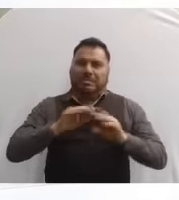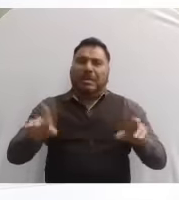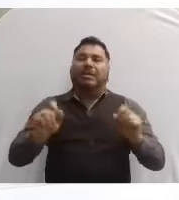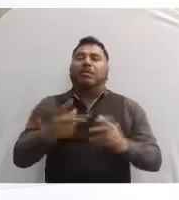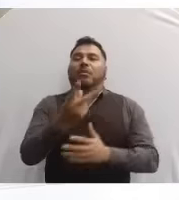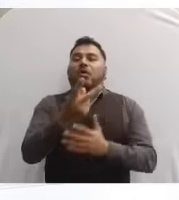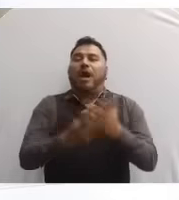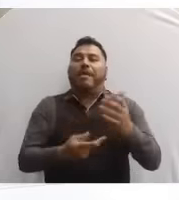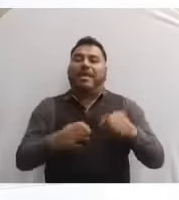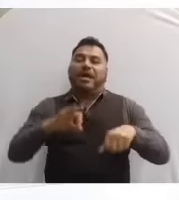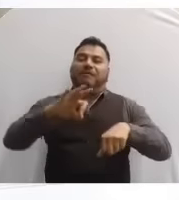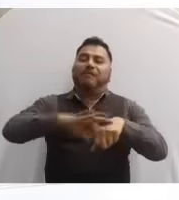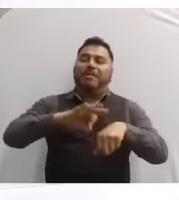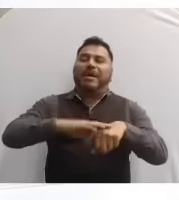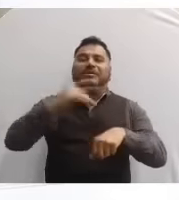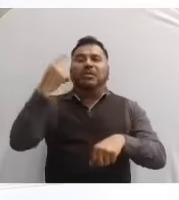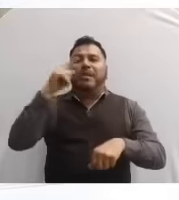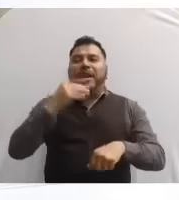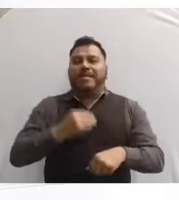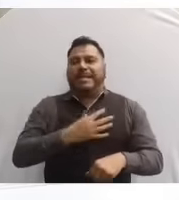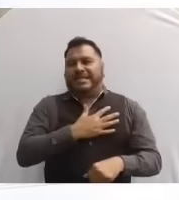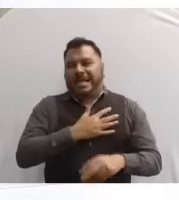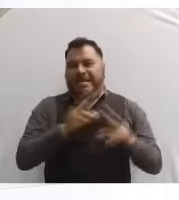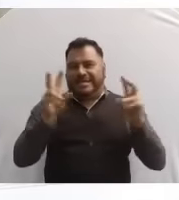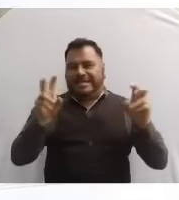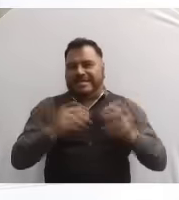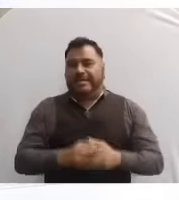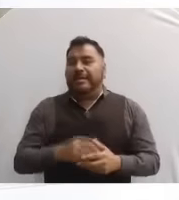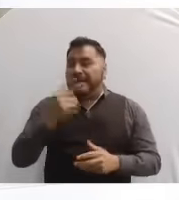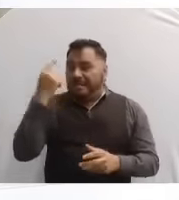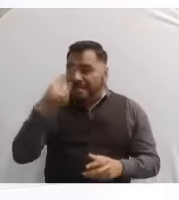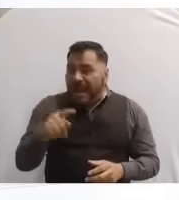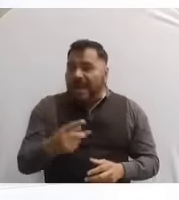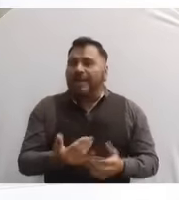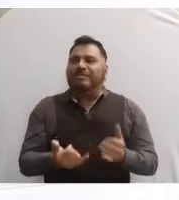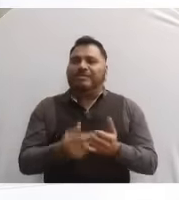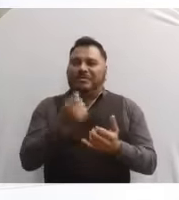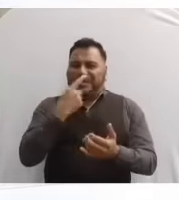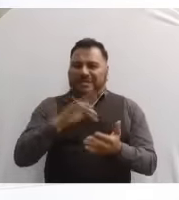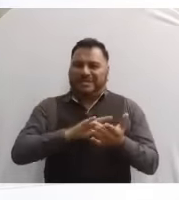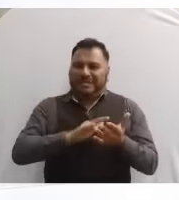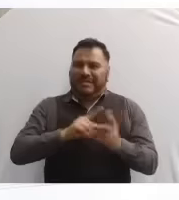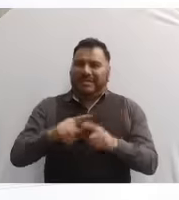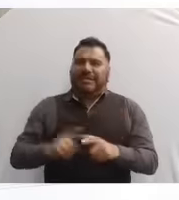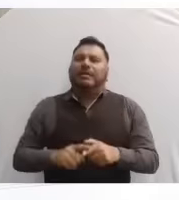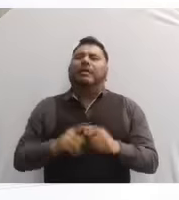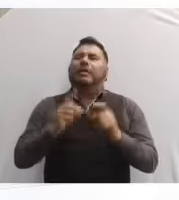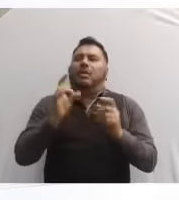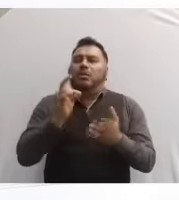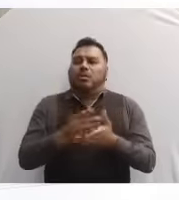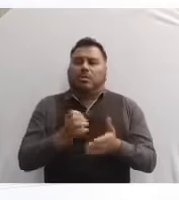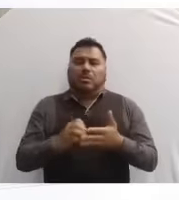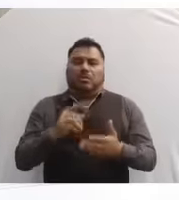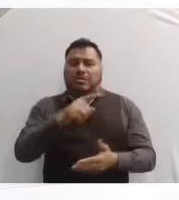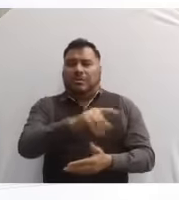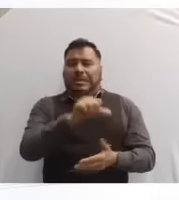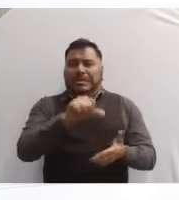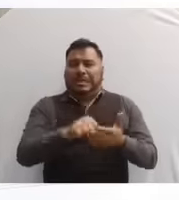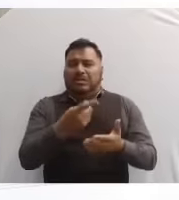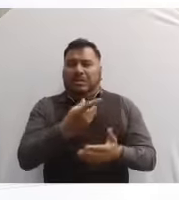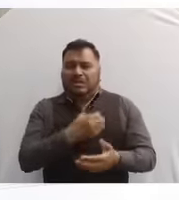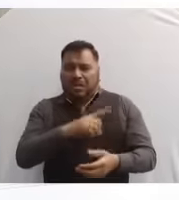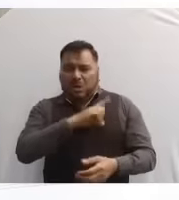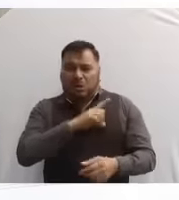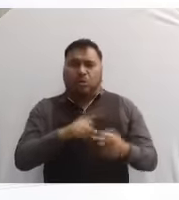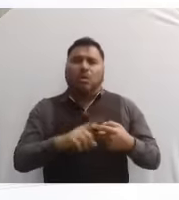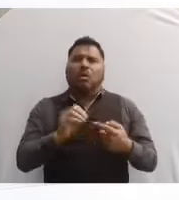de farmacias para el bienestar, para que la medicina no solamente se entregue en el centro de salud,